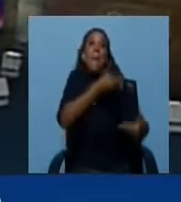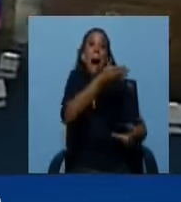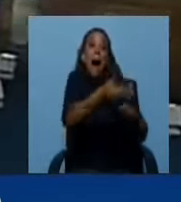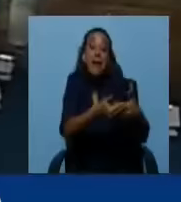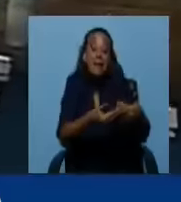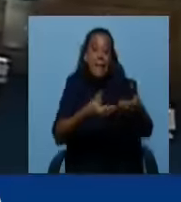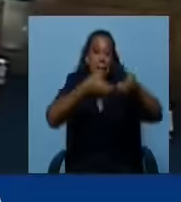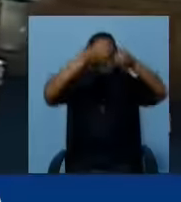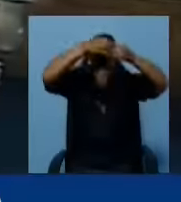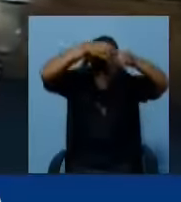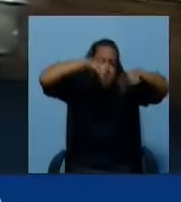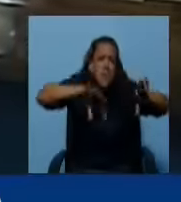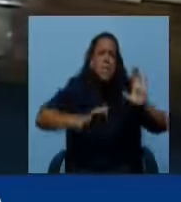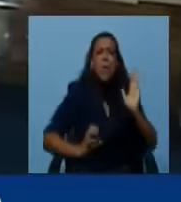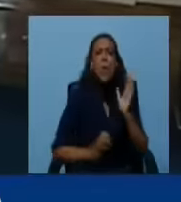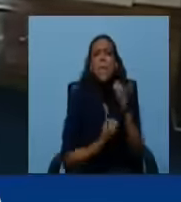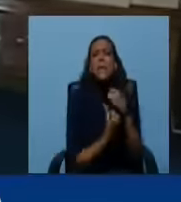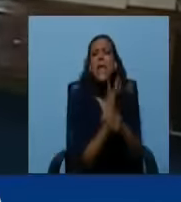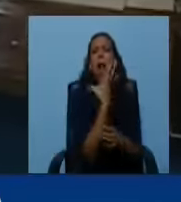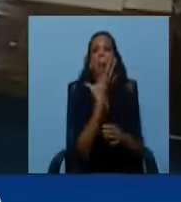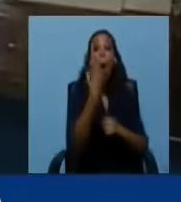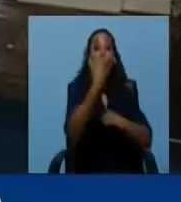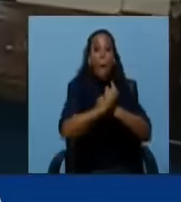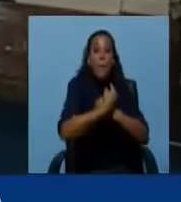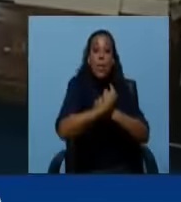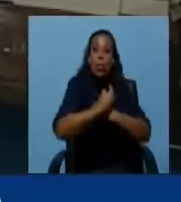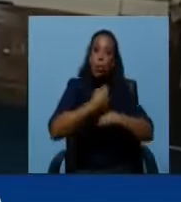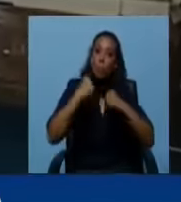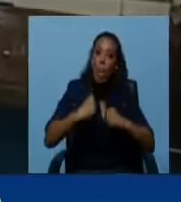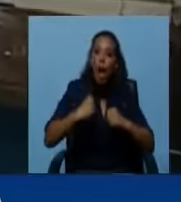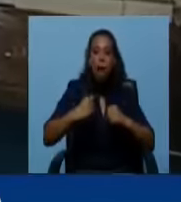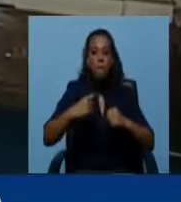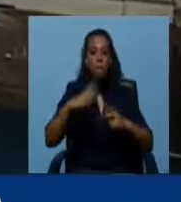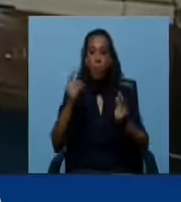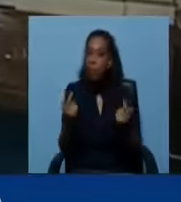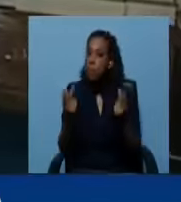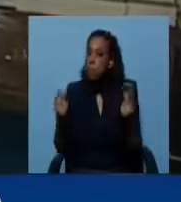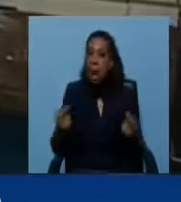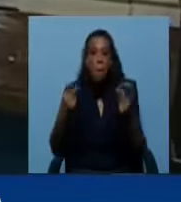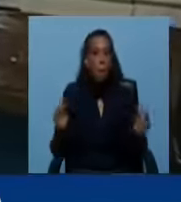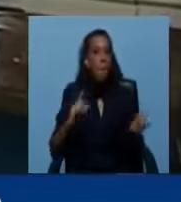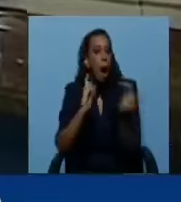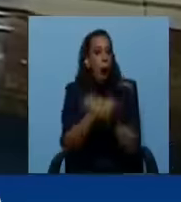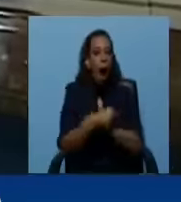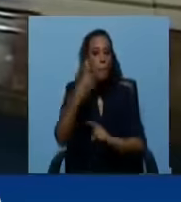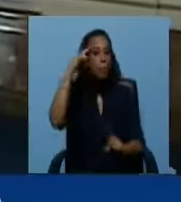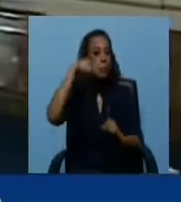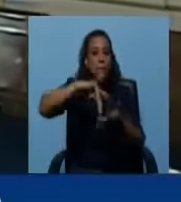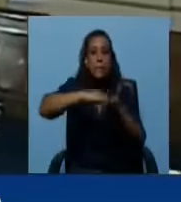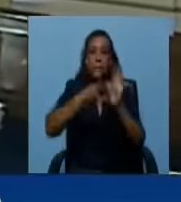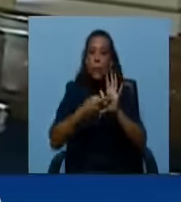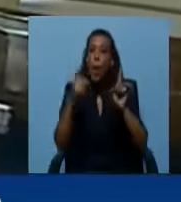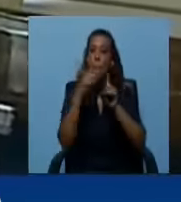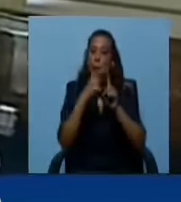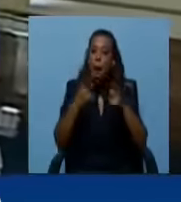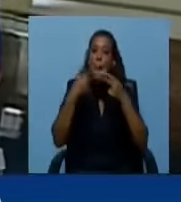nacimiento, que nos obligó a grandes cambios en los conceptos,